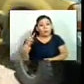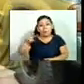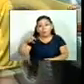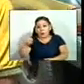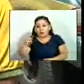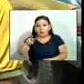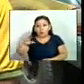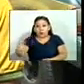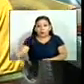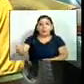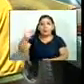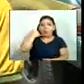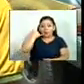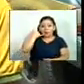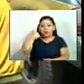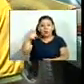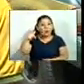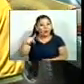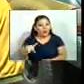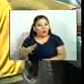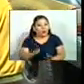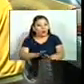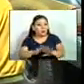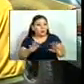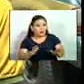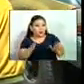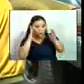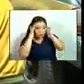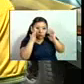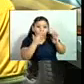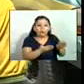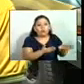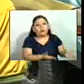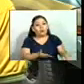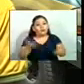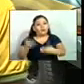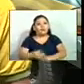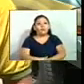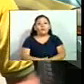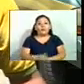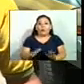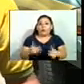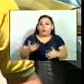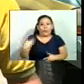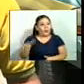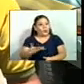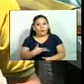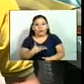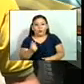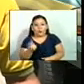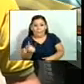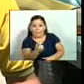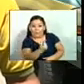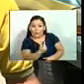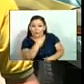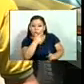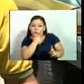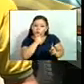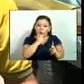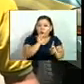que nos llaman, que ahorita solo el CEN está autorizado para trasladar a este tipo de personas, porque para nosotros todas las personas son